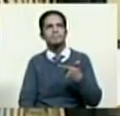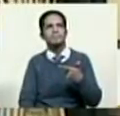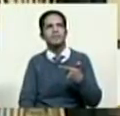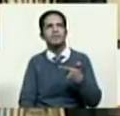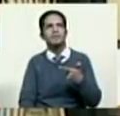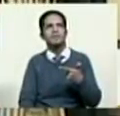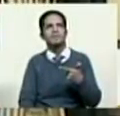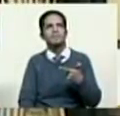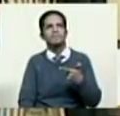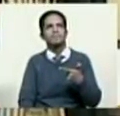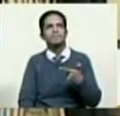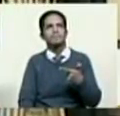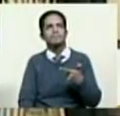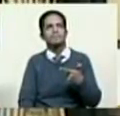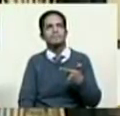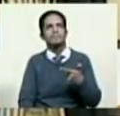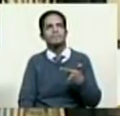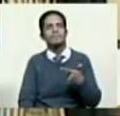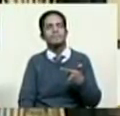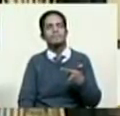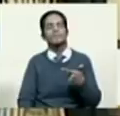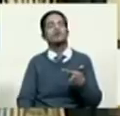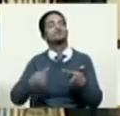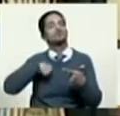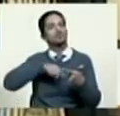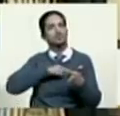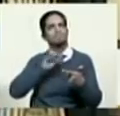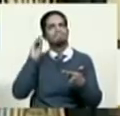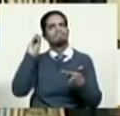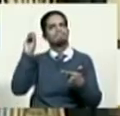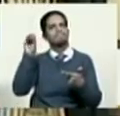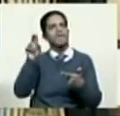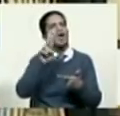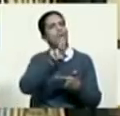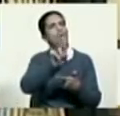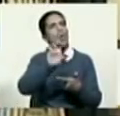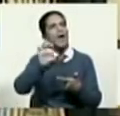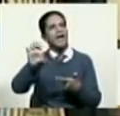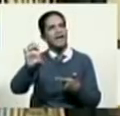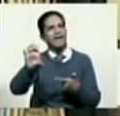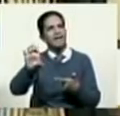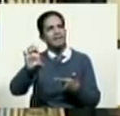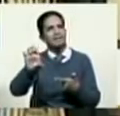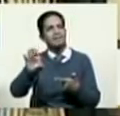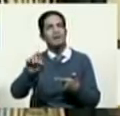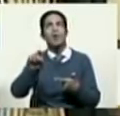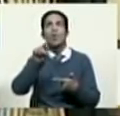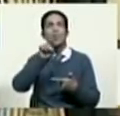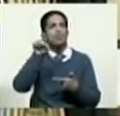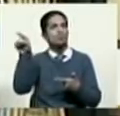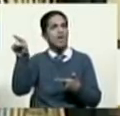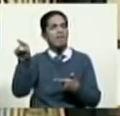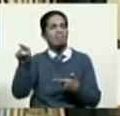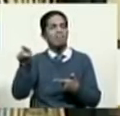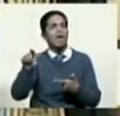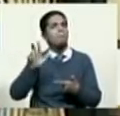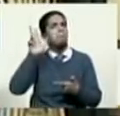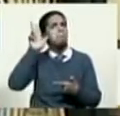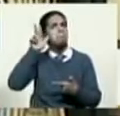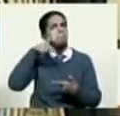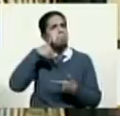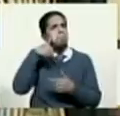nosotros le decimos a la Unión Europea y a Federica Mogherini siempre: ustedes no escuchan la verdad de